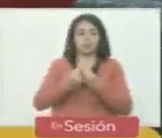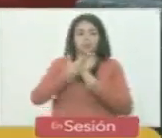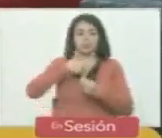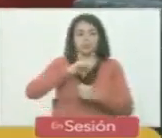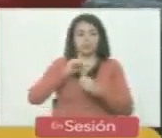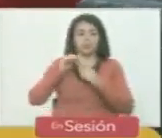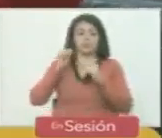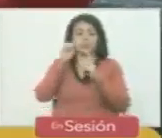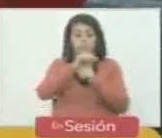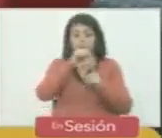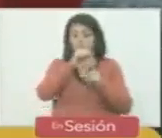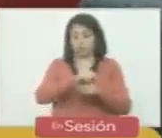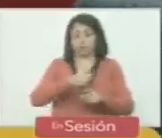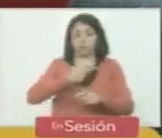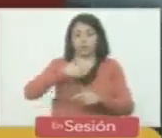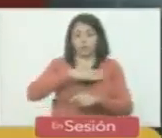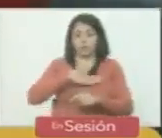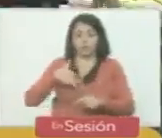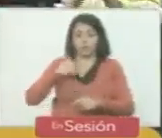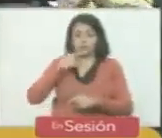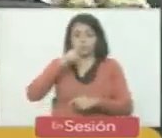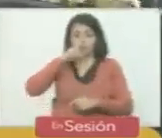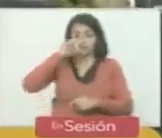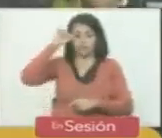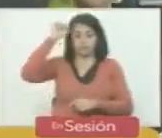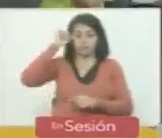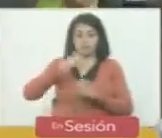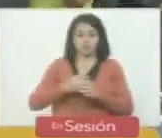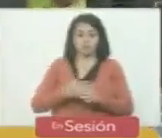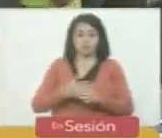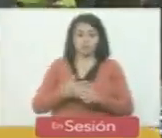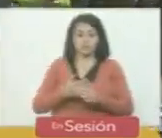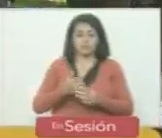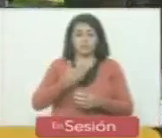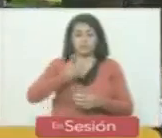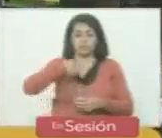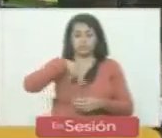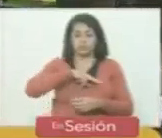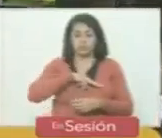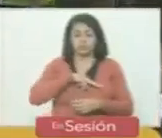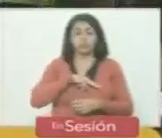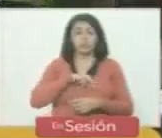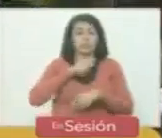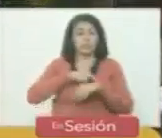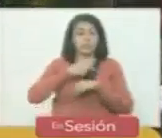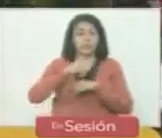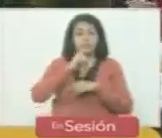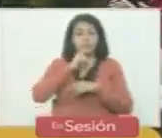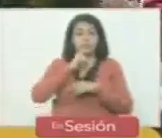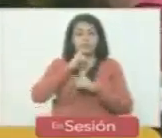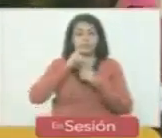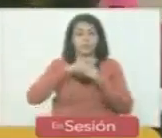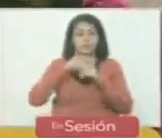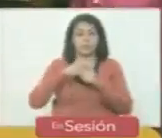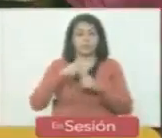Y desde aquí queremos decirle a Nicolás Maduro que nosotros, en momentos tan